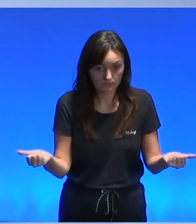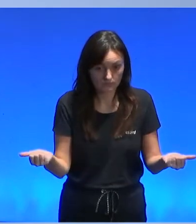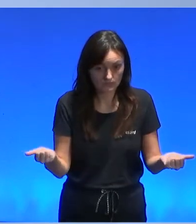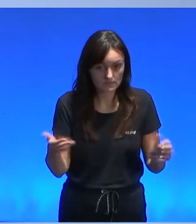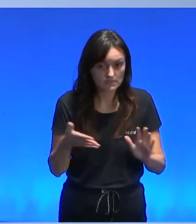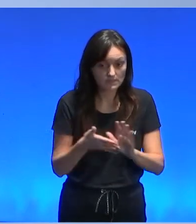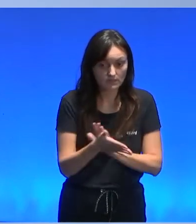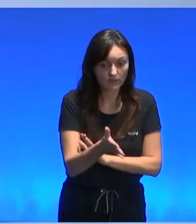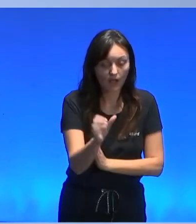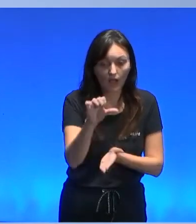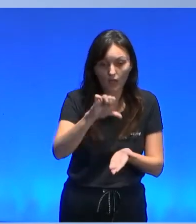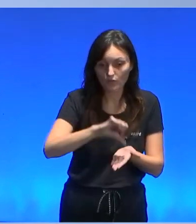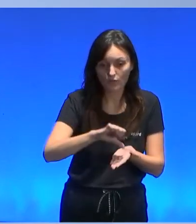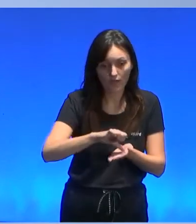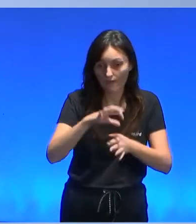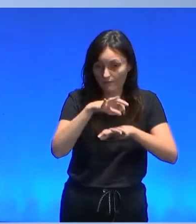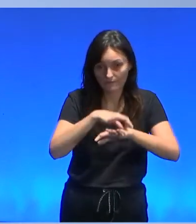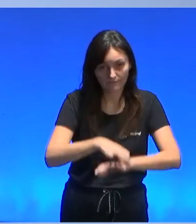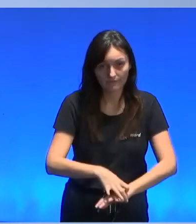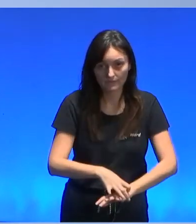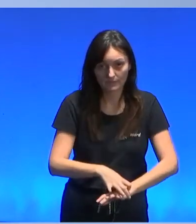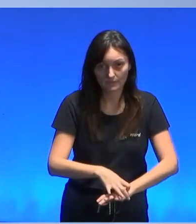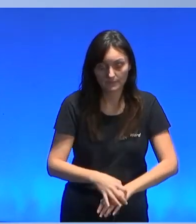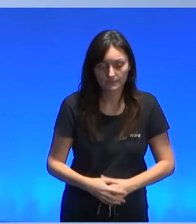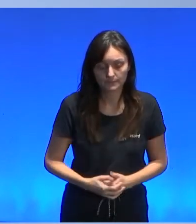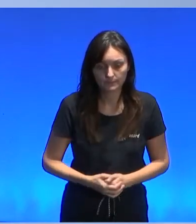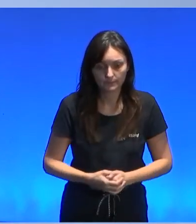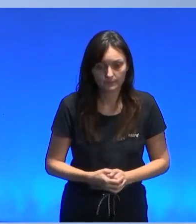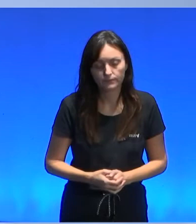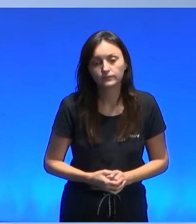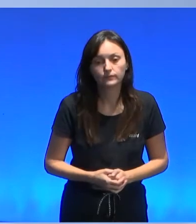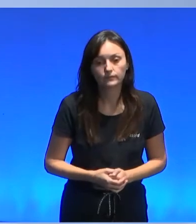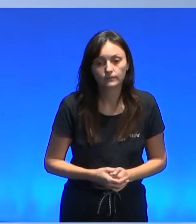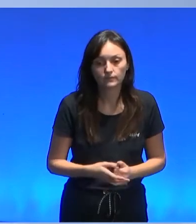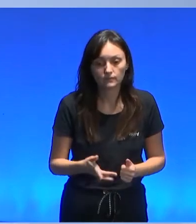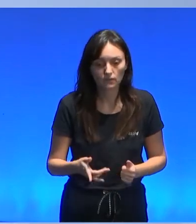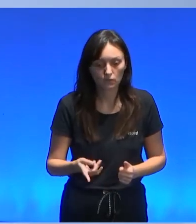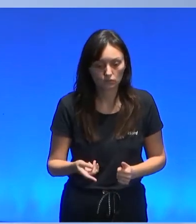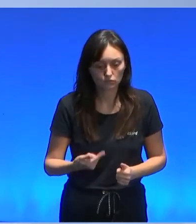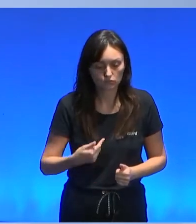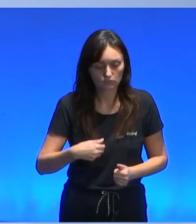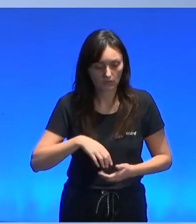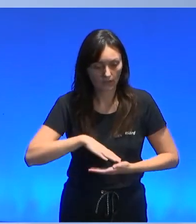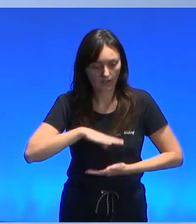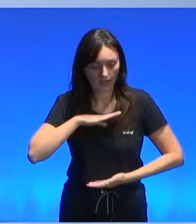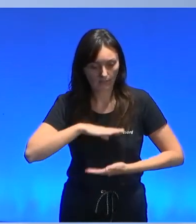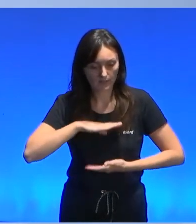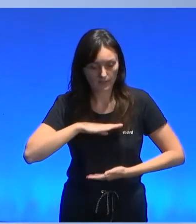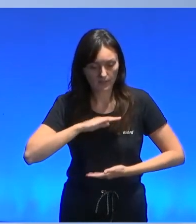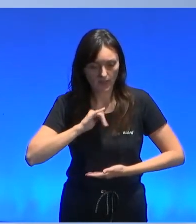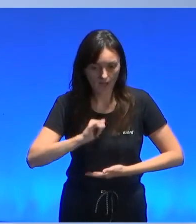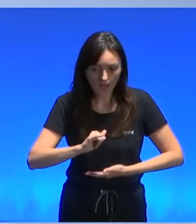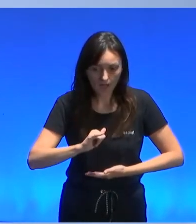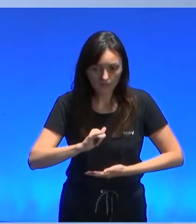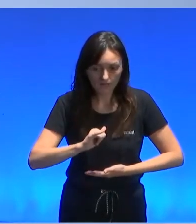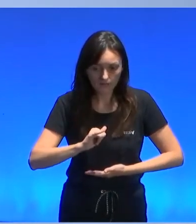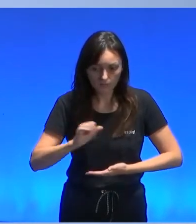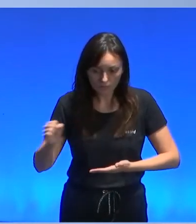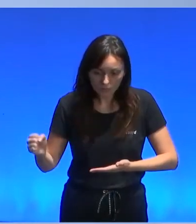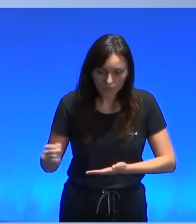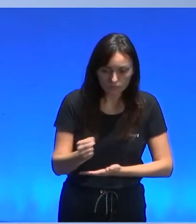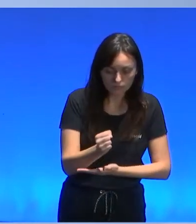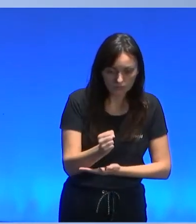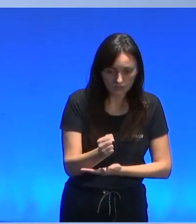que la ciudad está enferma. Y si tenemos capacidad que pueden aparecer de